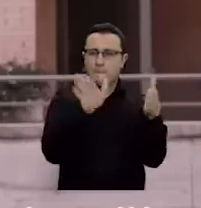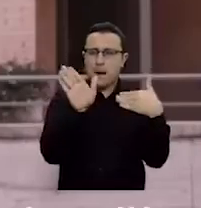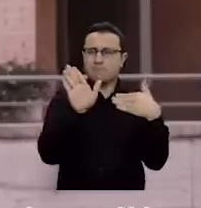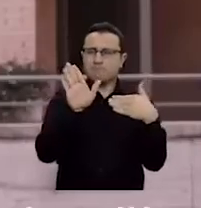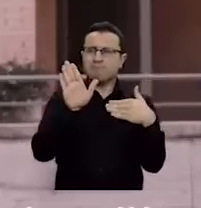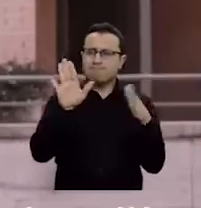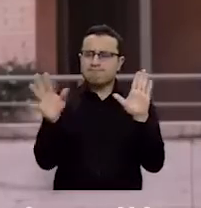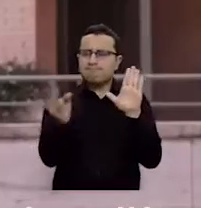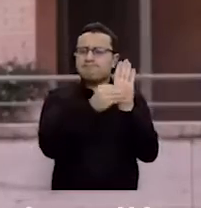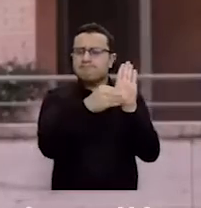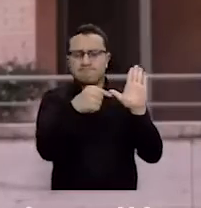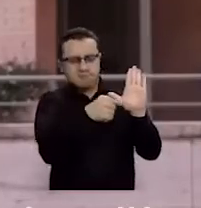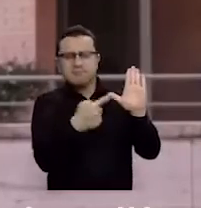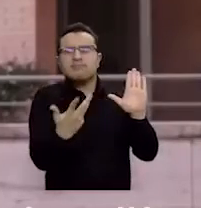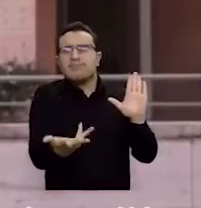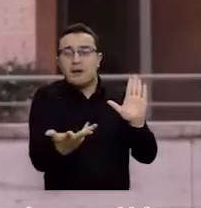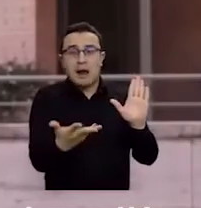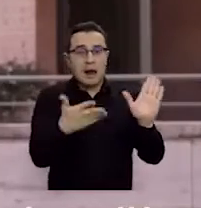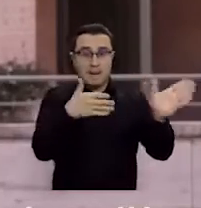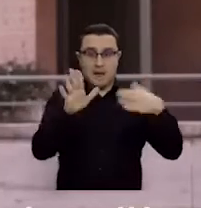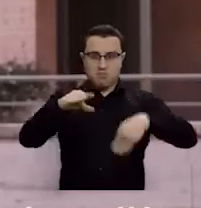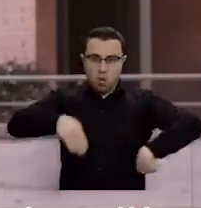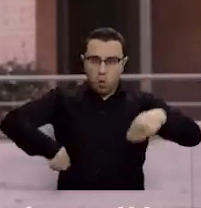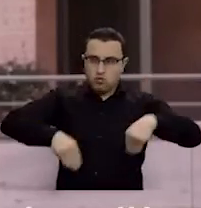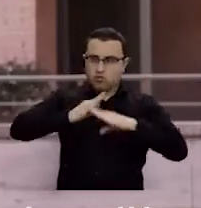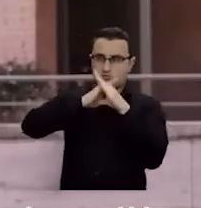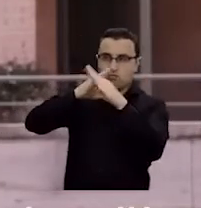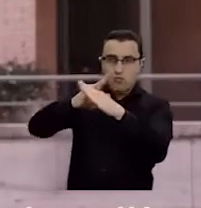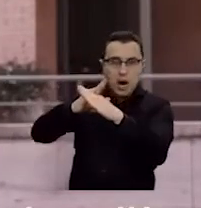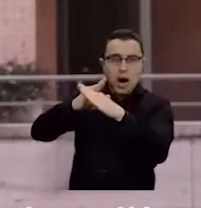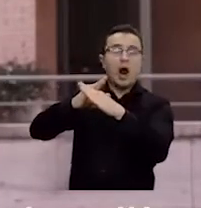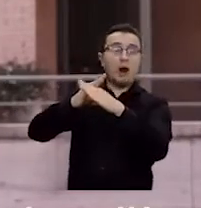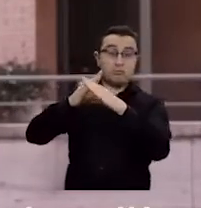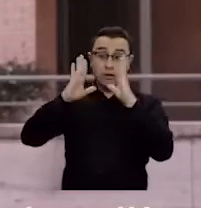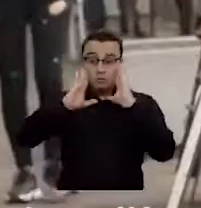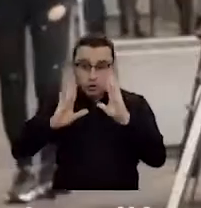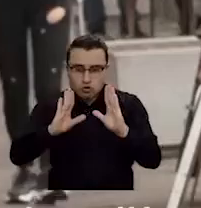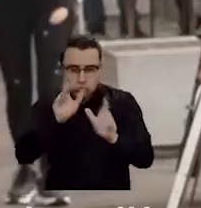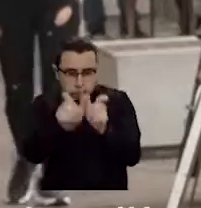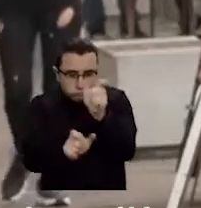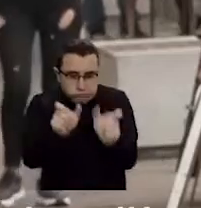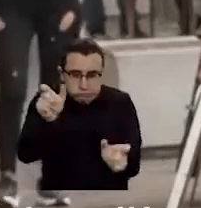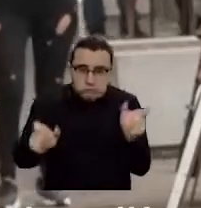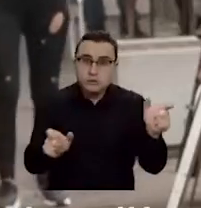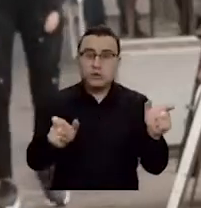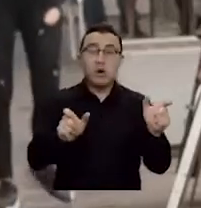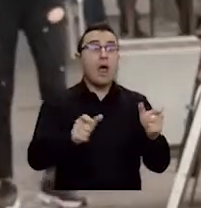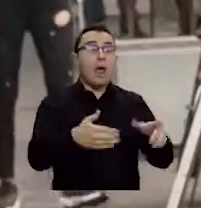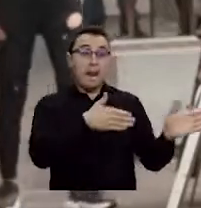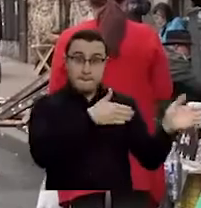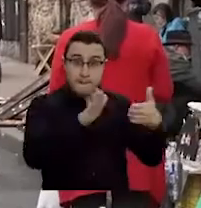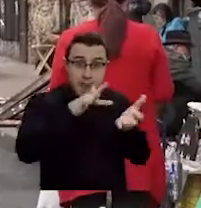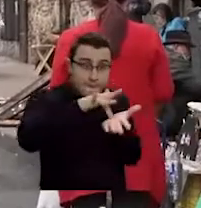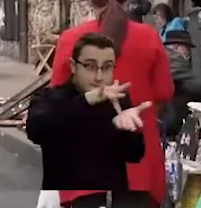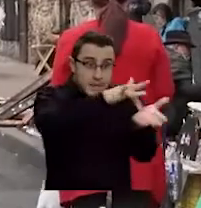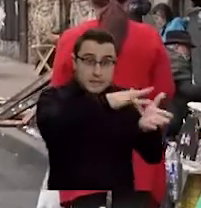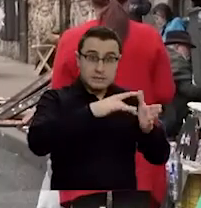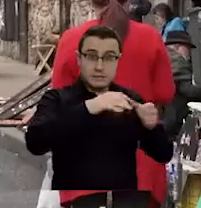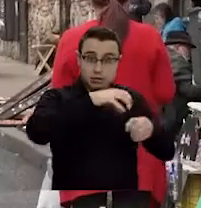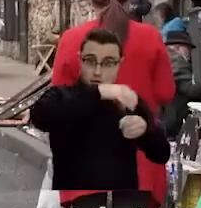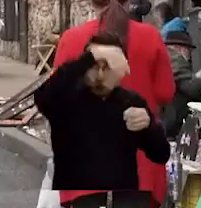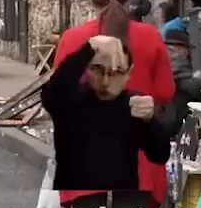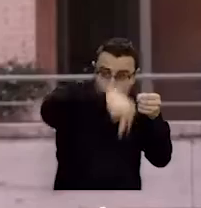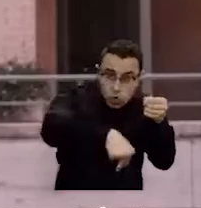Algunos de los planes que están considerados allí son el Plan Anticorrupción y Atención al Ciudadano, el Plan de